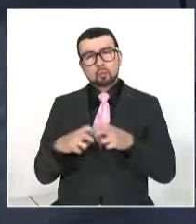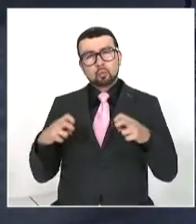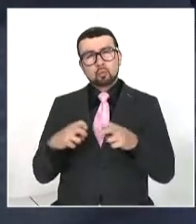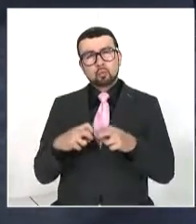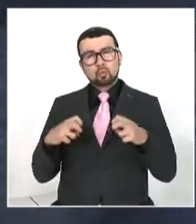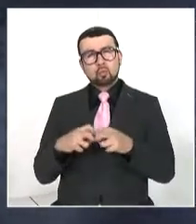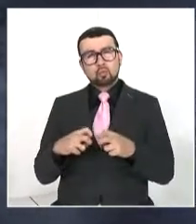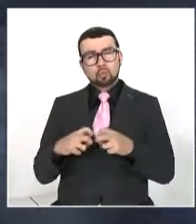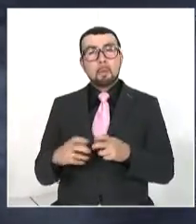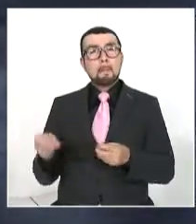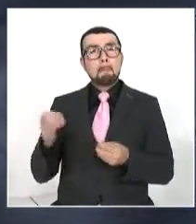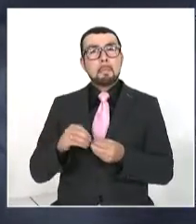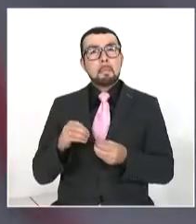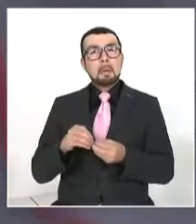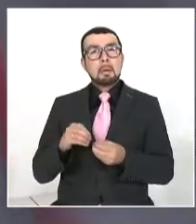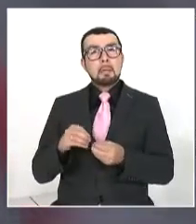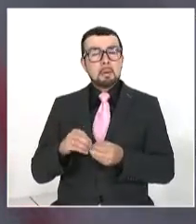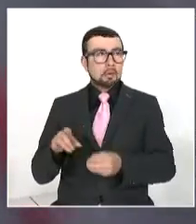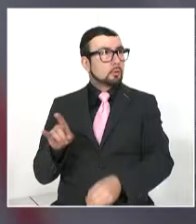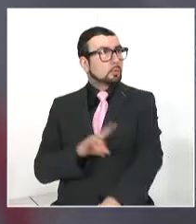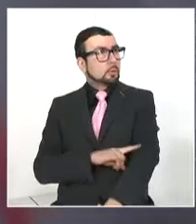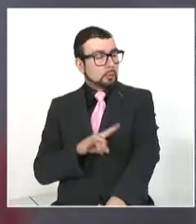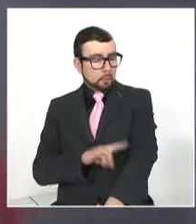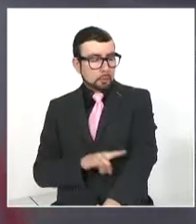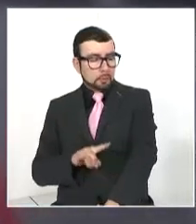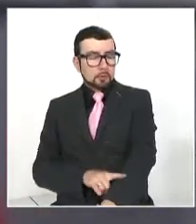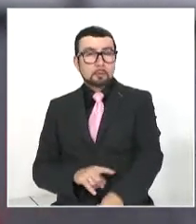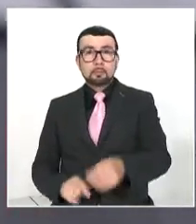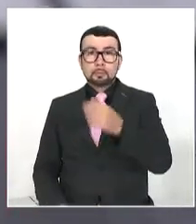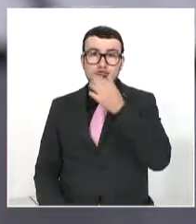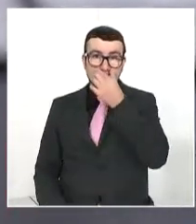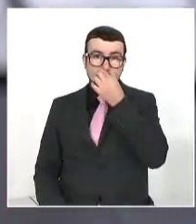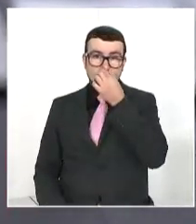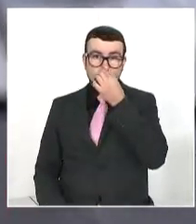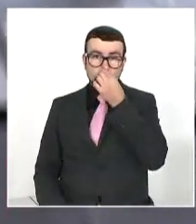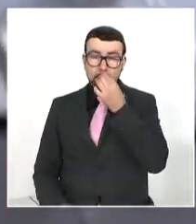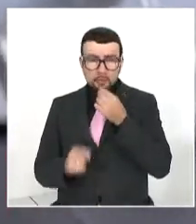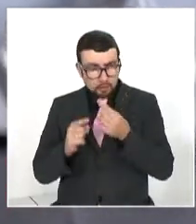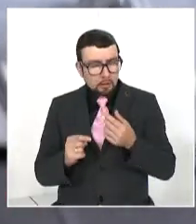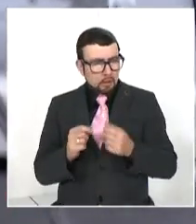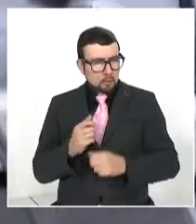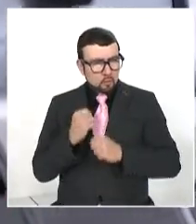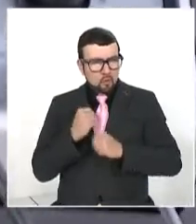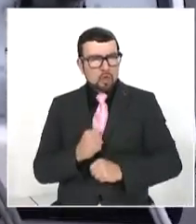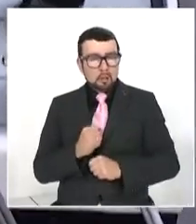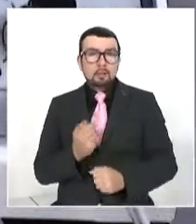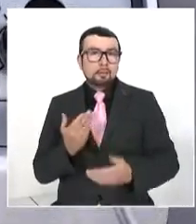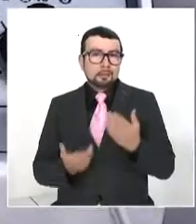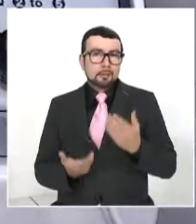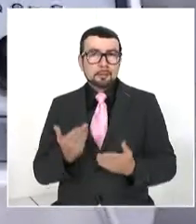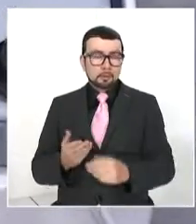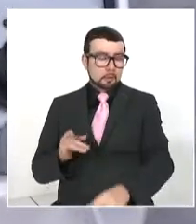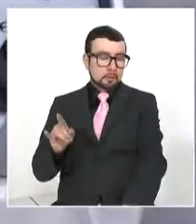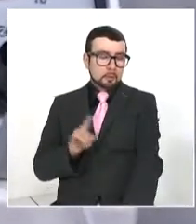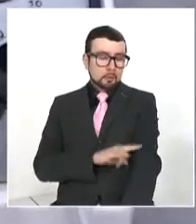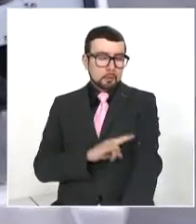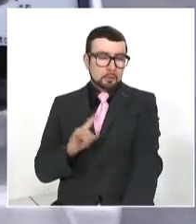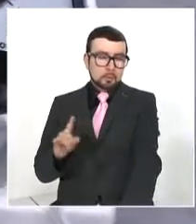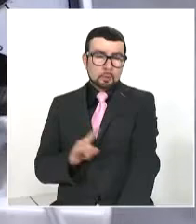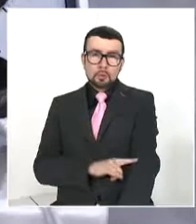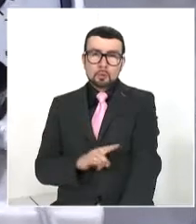le aumentamos la intensidad, obviamente, a la tolerancia del paciente. Tiene unas frecuencias.